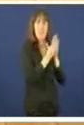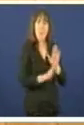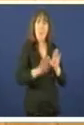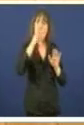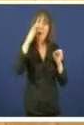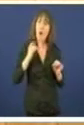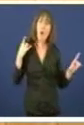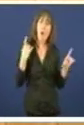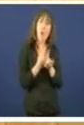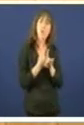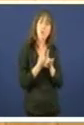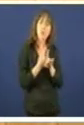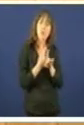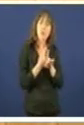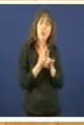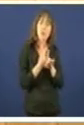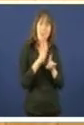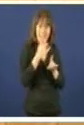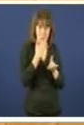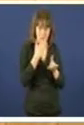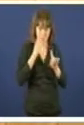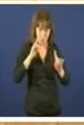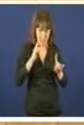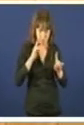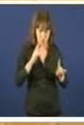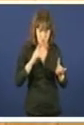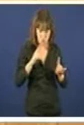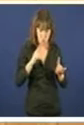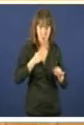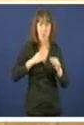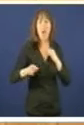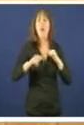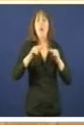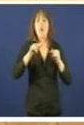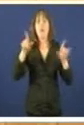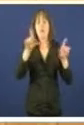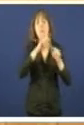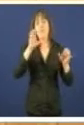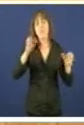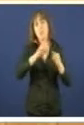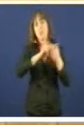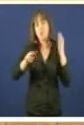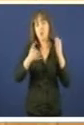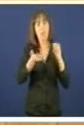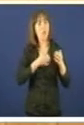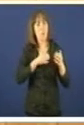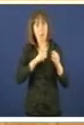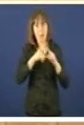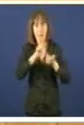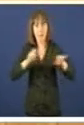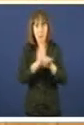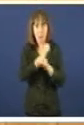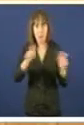queren eliminar do texto que en ningún caso a transición da CRTVG a poder supor a reducción do cadro de personal que contén